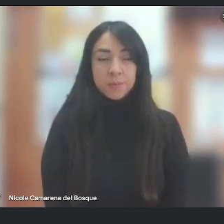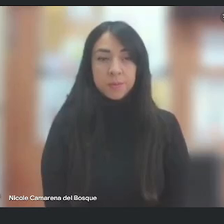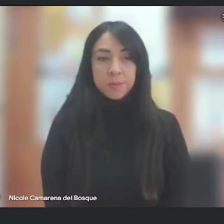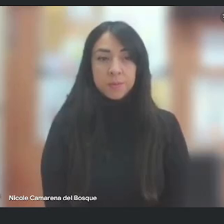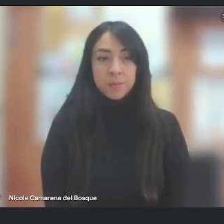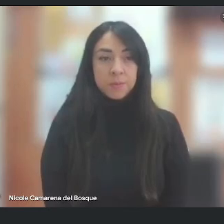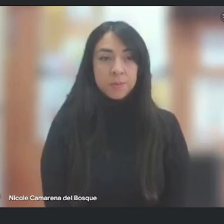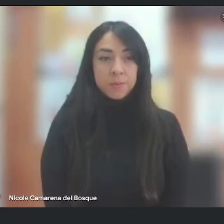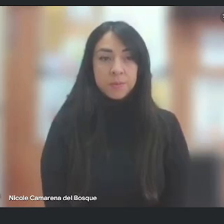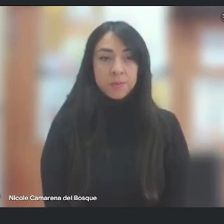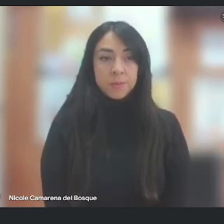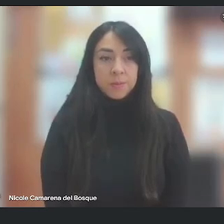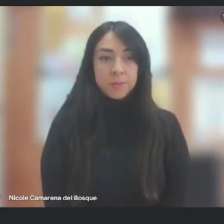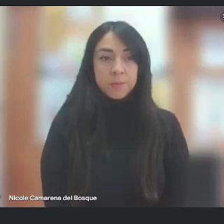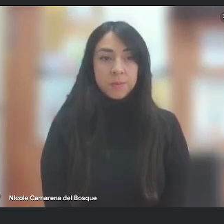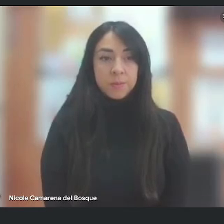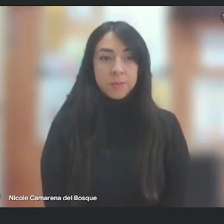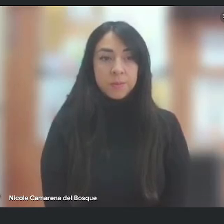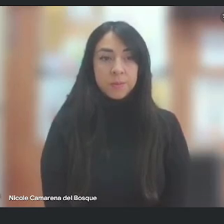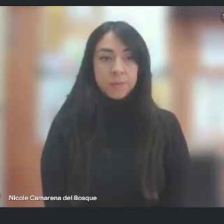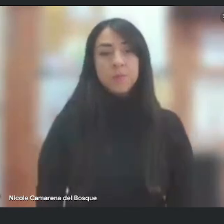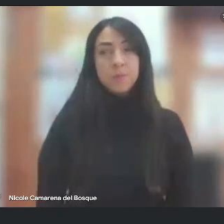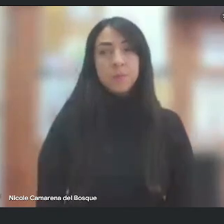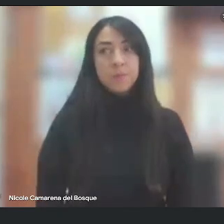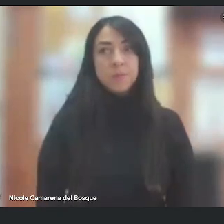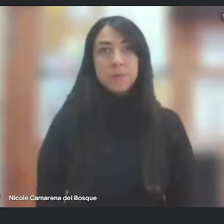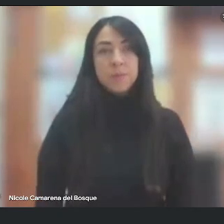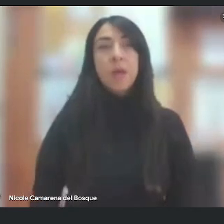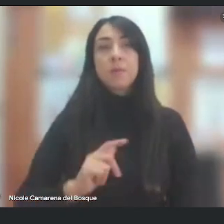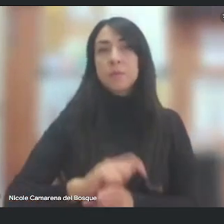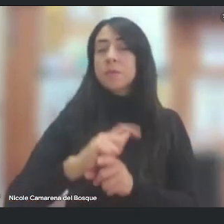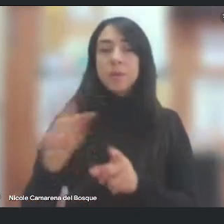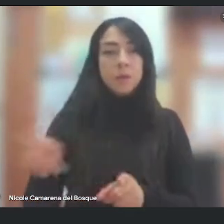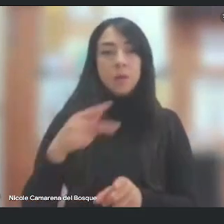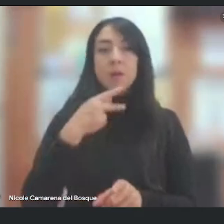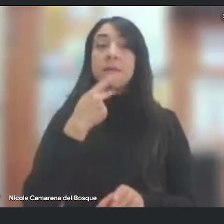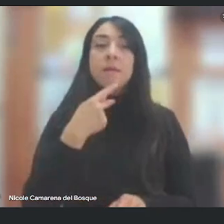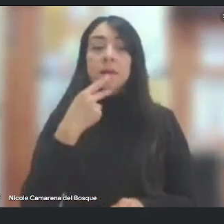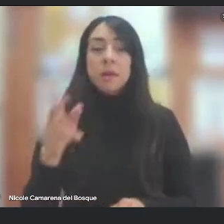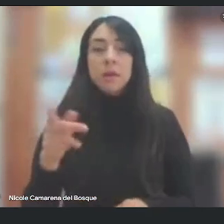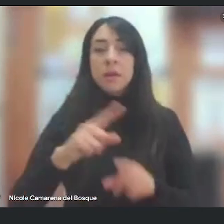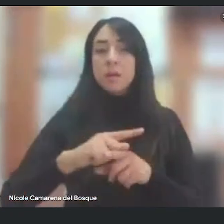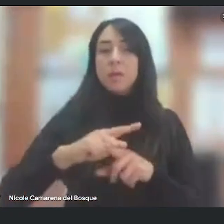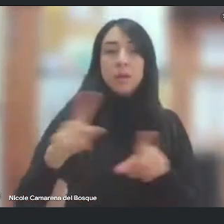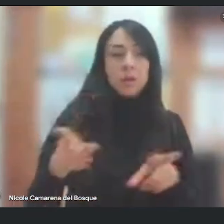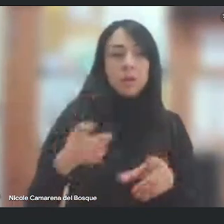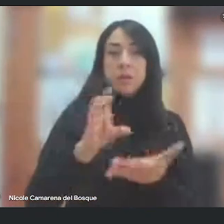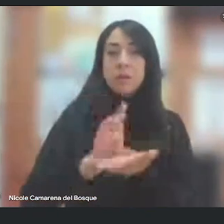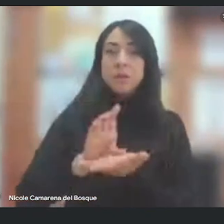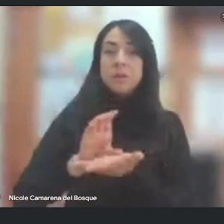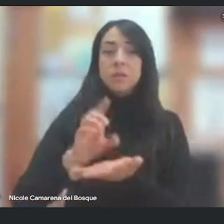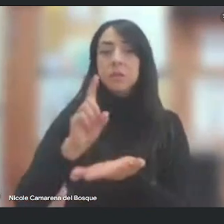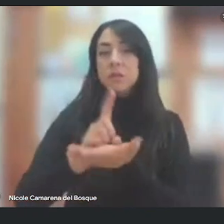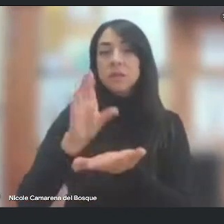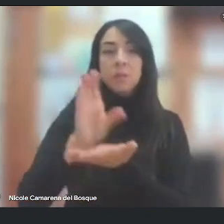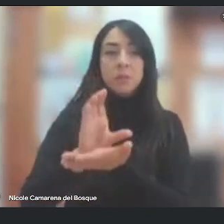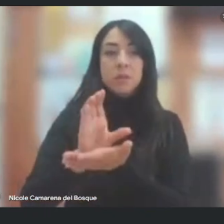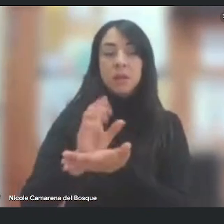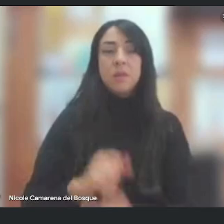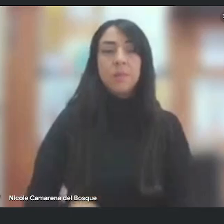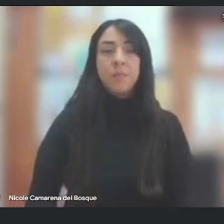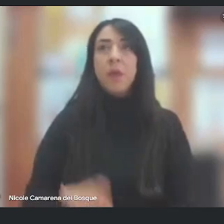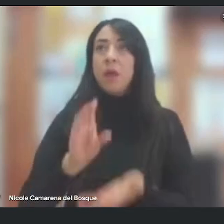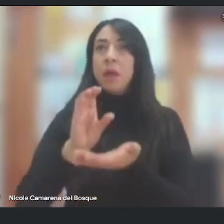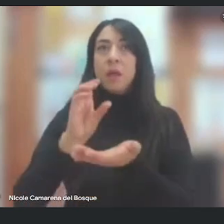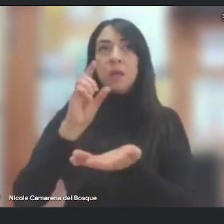mejor ver, o al personas que tengan discapacidades visuales, pues es mejor entonces algo que puedan escuchar,